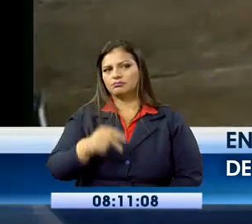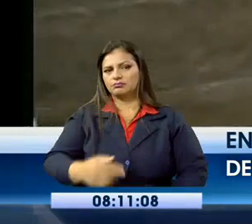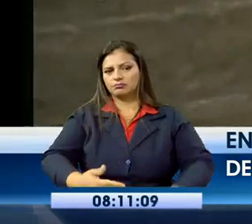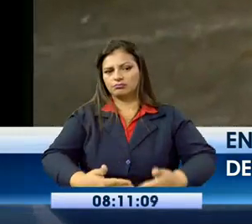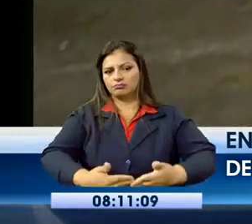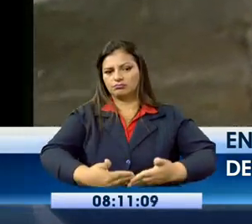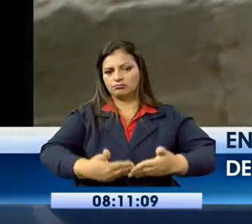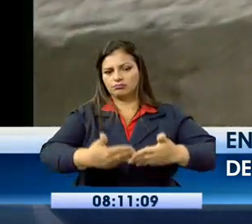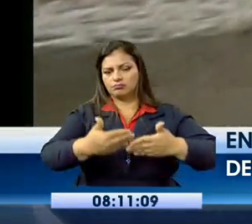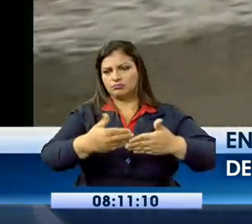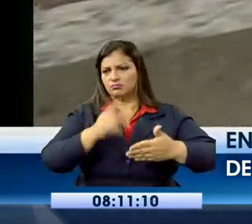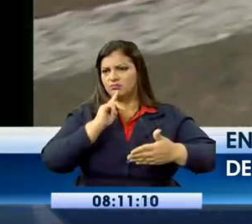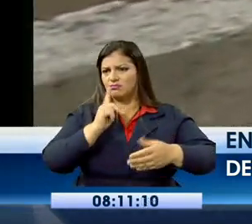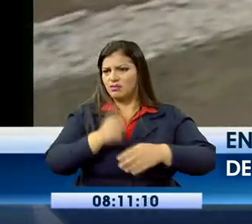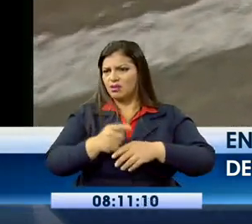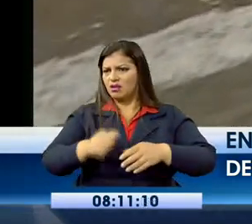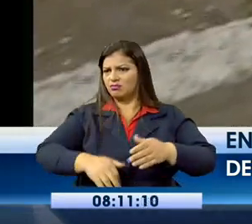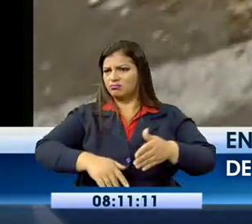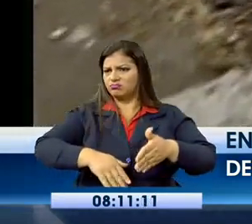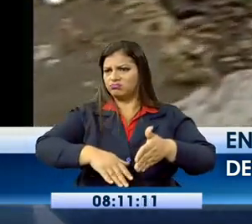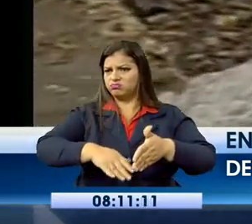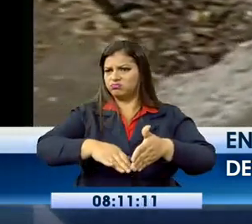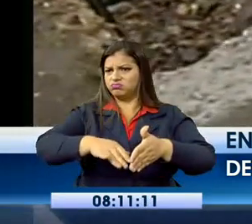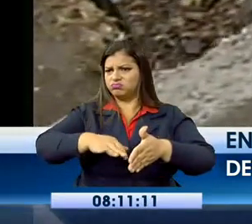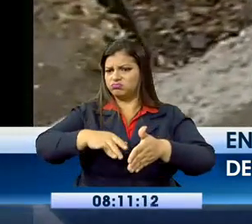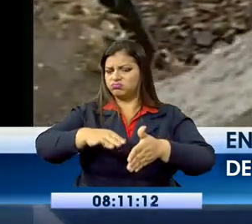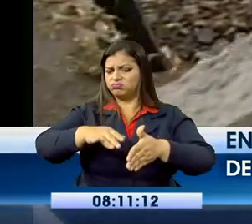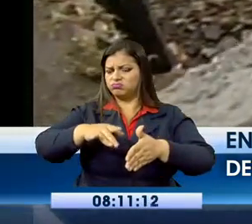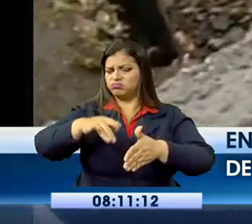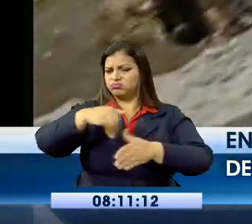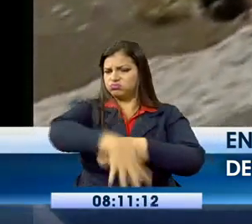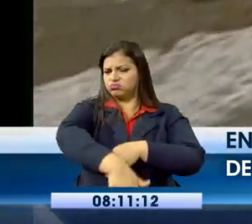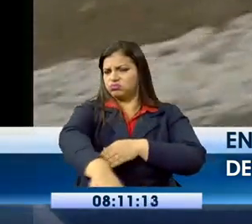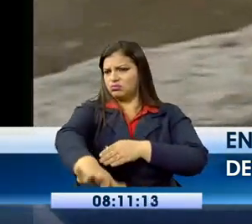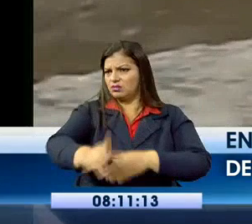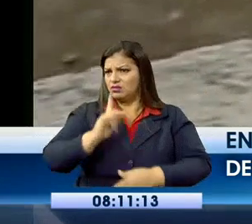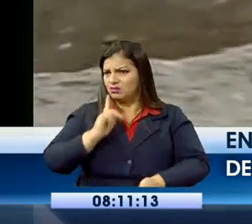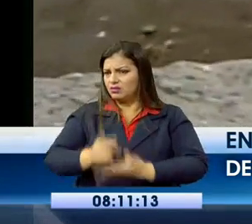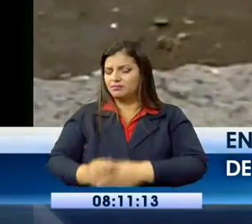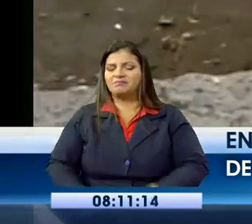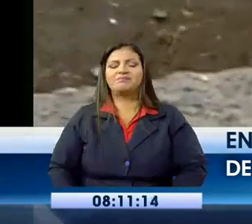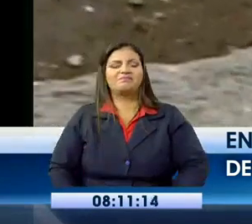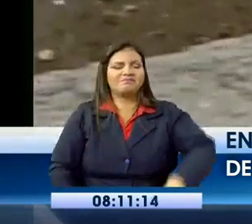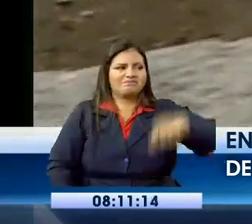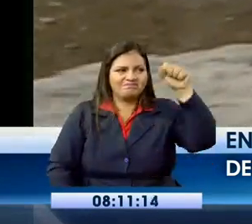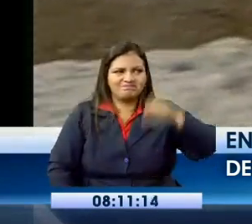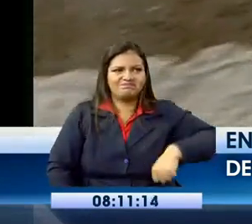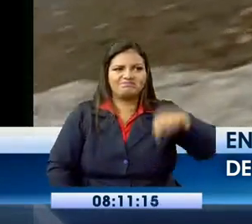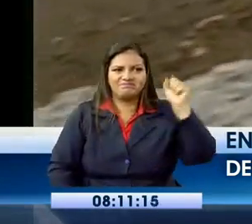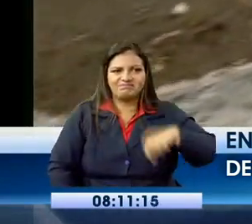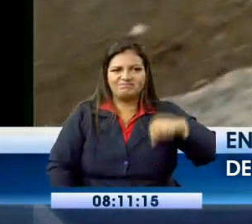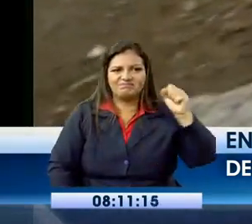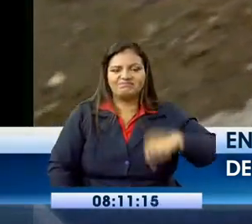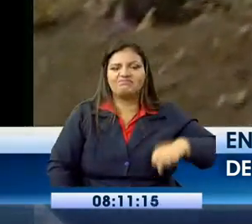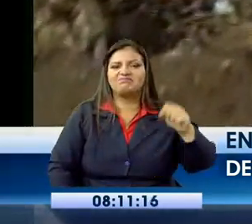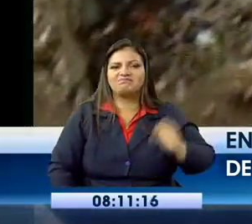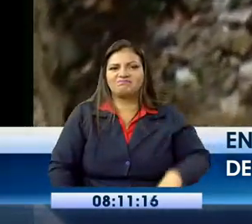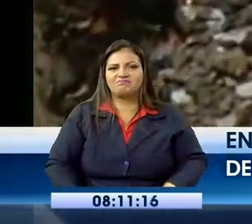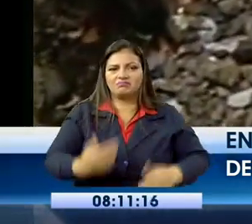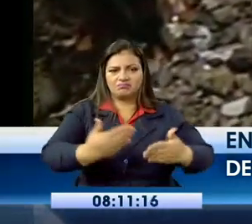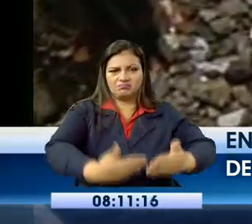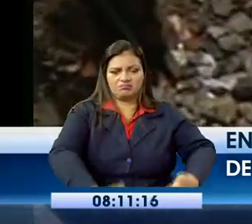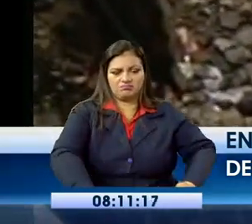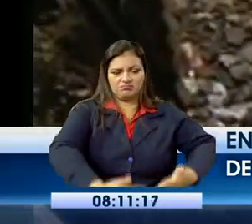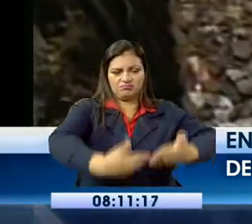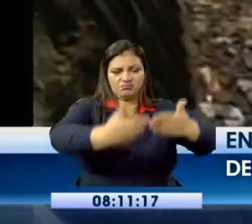puede hasta sobrepasar. Señora, buenas noches. ¿Hasta dónde llegó el agua ayer? Hasta aquí llegaba, sí. Ahí a lo que los carros pasaban, se botlaba todo para abajo,